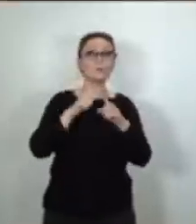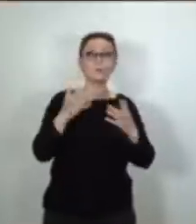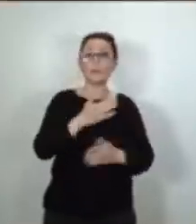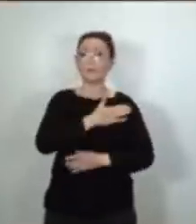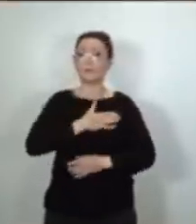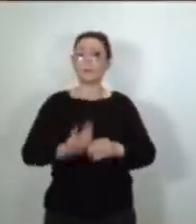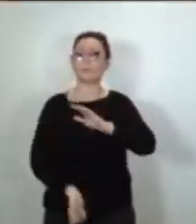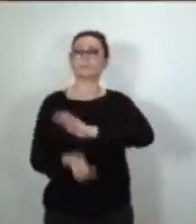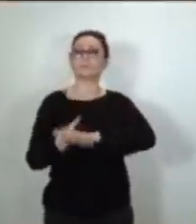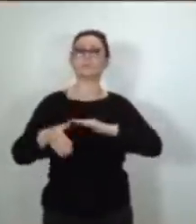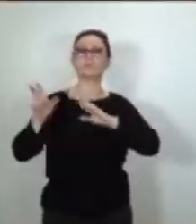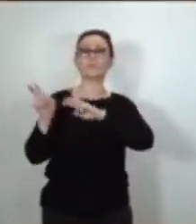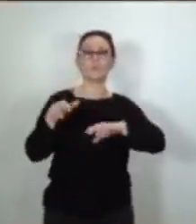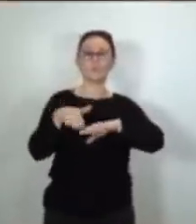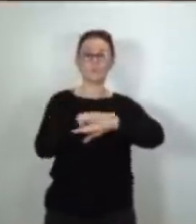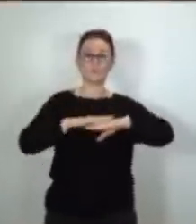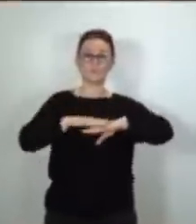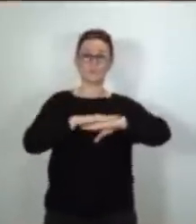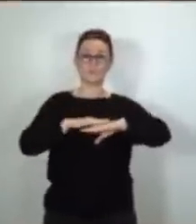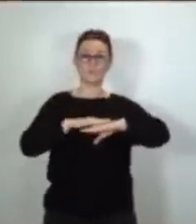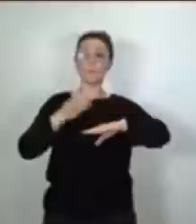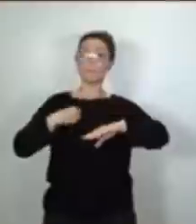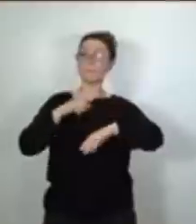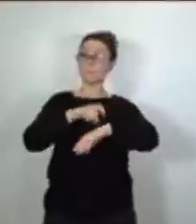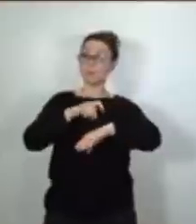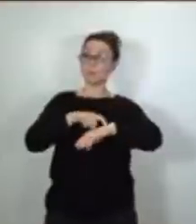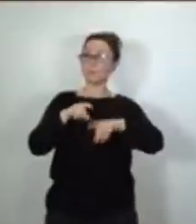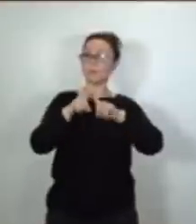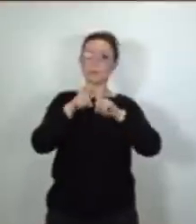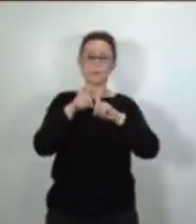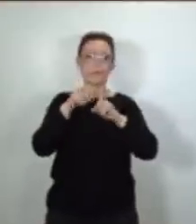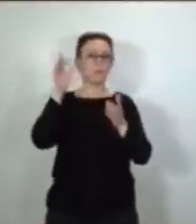un nuevo Ministerio al mismo tiempo que nos enfrentábamos a uno de los